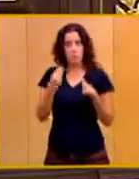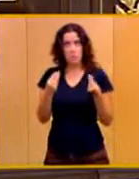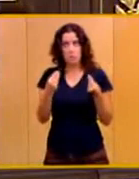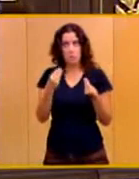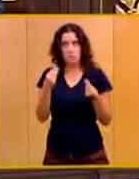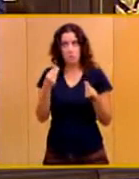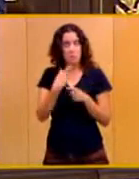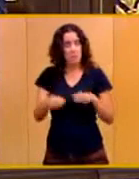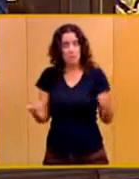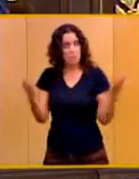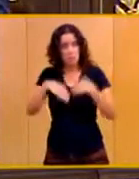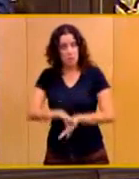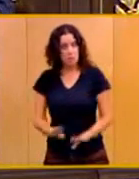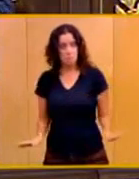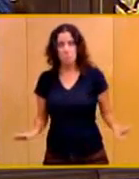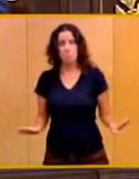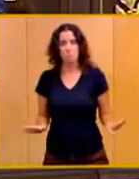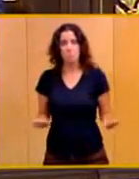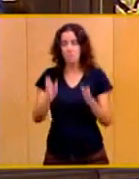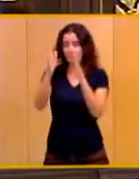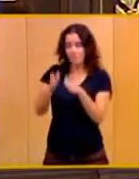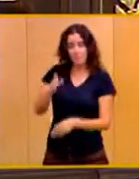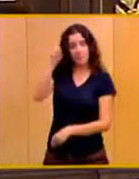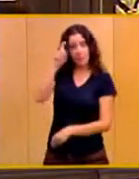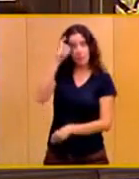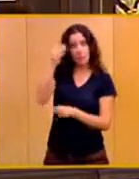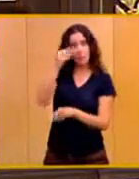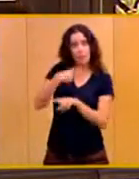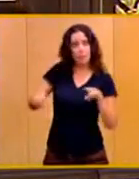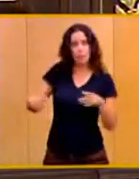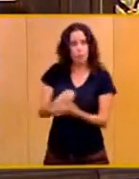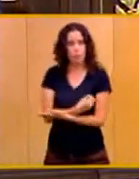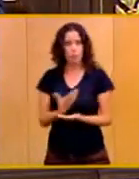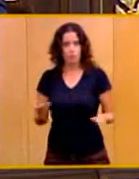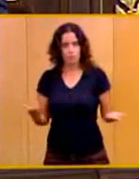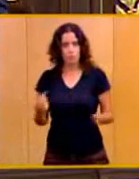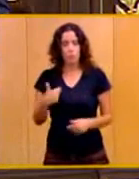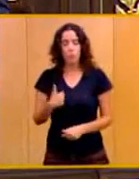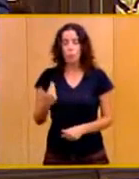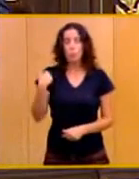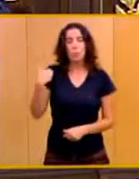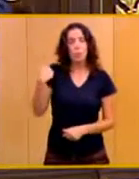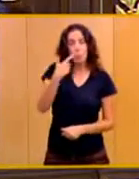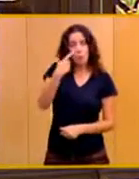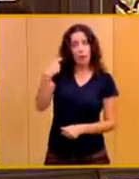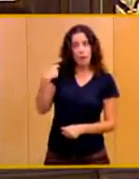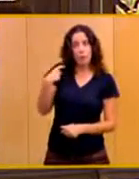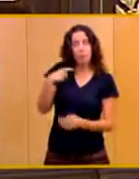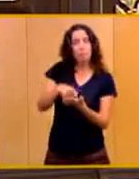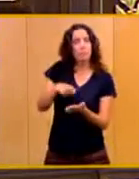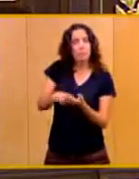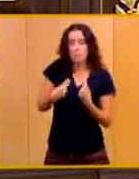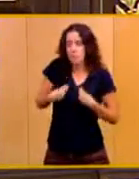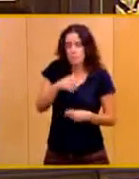suya, en todo. Lo que yo reclamaba entonces es lo mismo que reclamo ahora: austeridad en el gasto